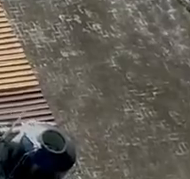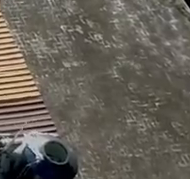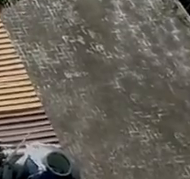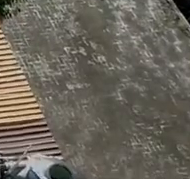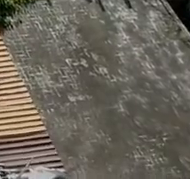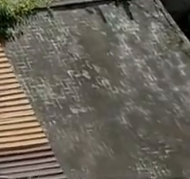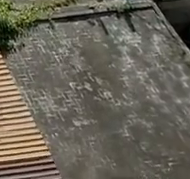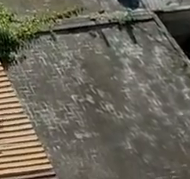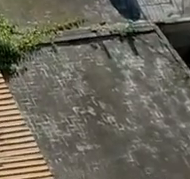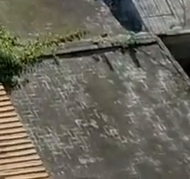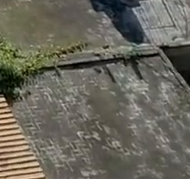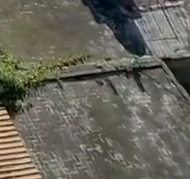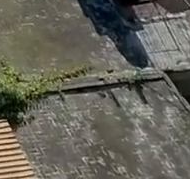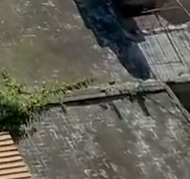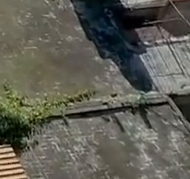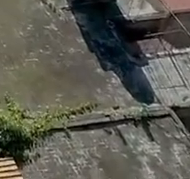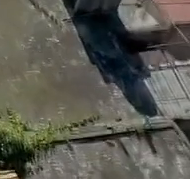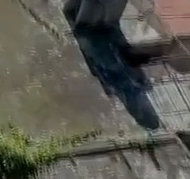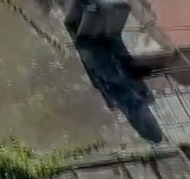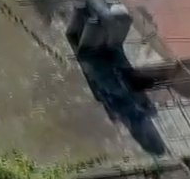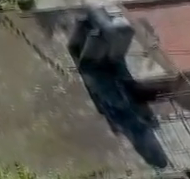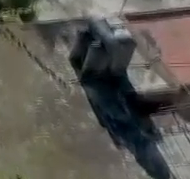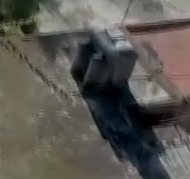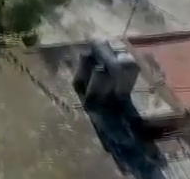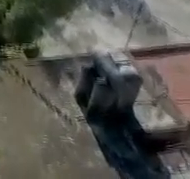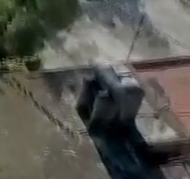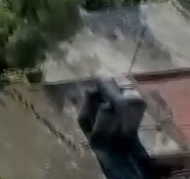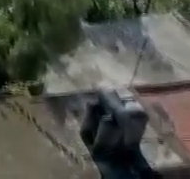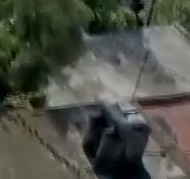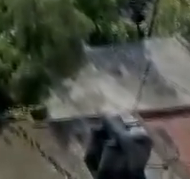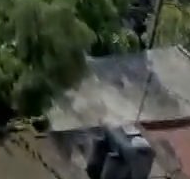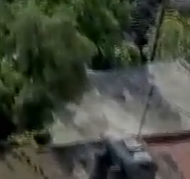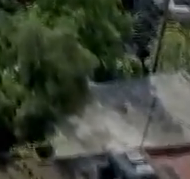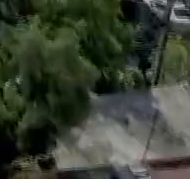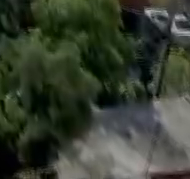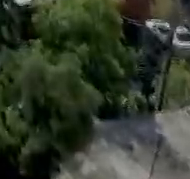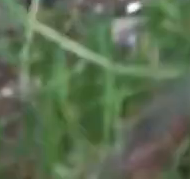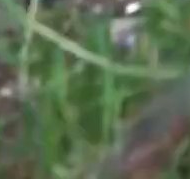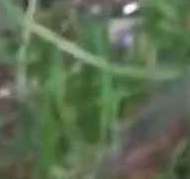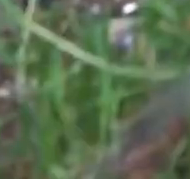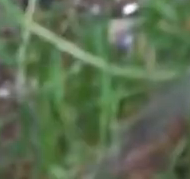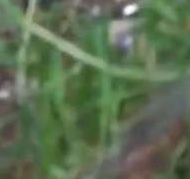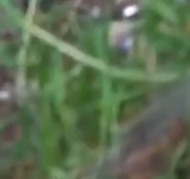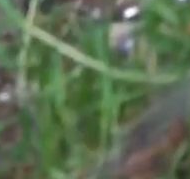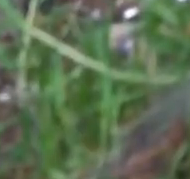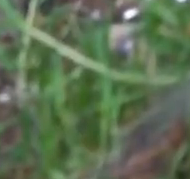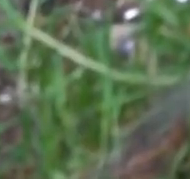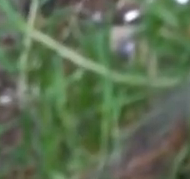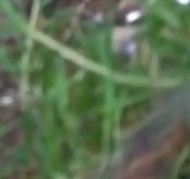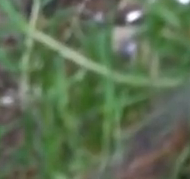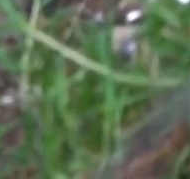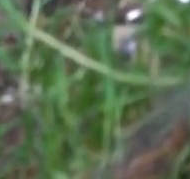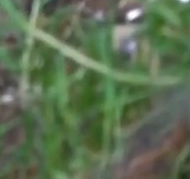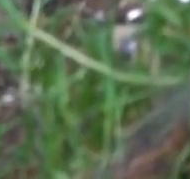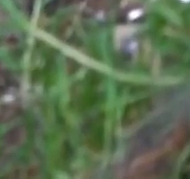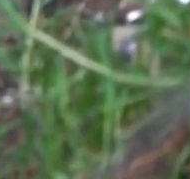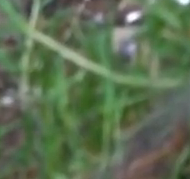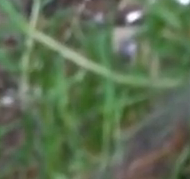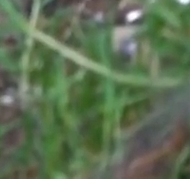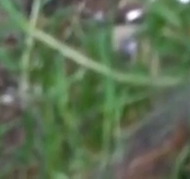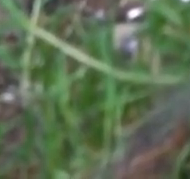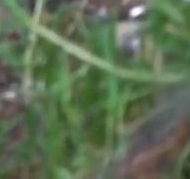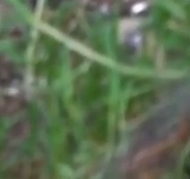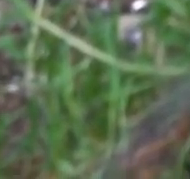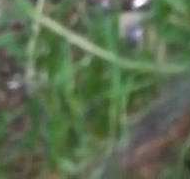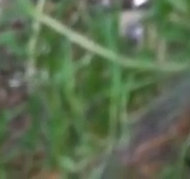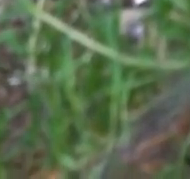de San Lucas, en Xochimilco, y el otro es el río de los Remedios, que está en el norte de la ciudad, que aún no